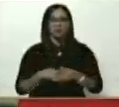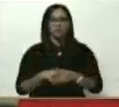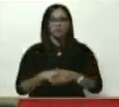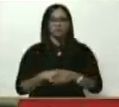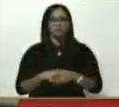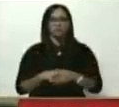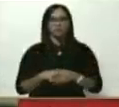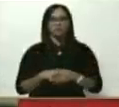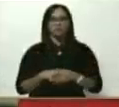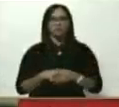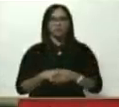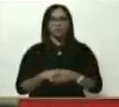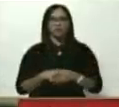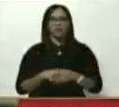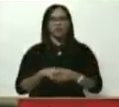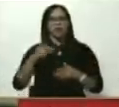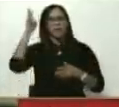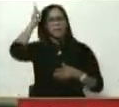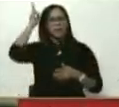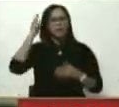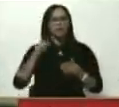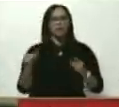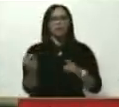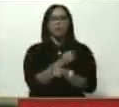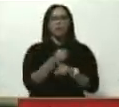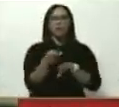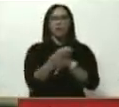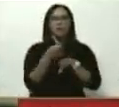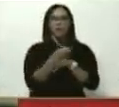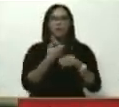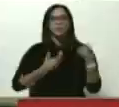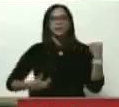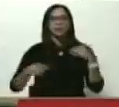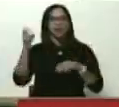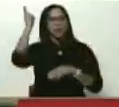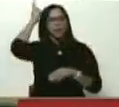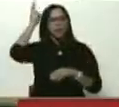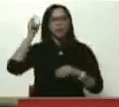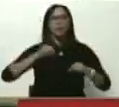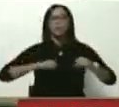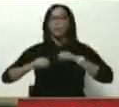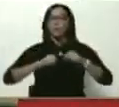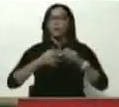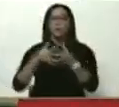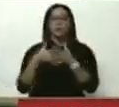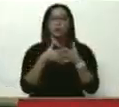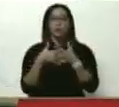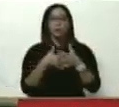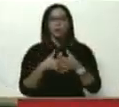En Perú acaban de darle un golpe de Estado al presidente del Perú, promovido por Estados Unidos.